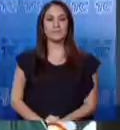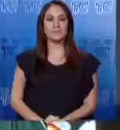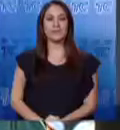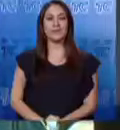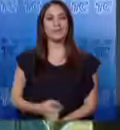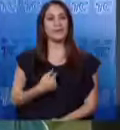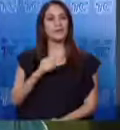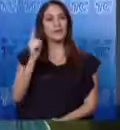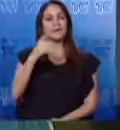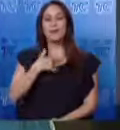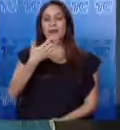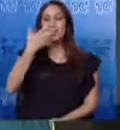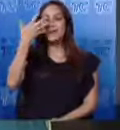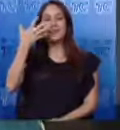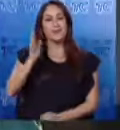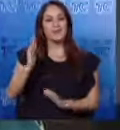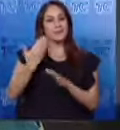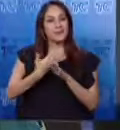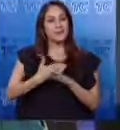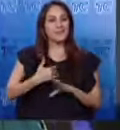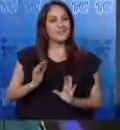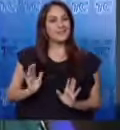No me provoquen, no me provoquen.